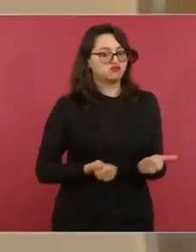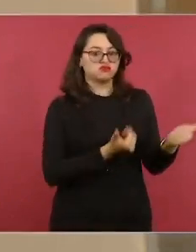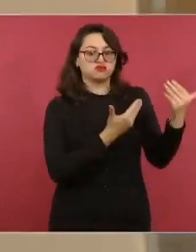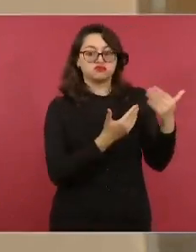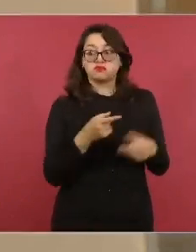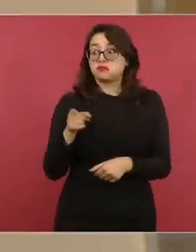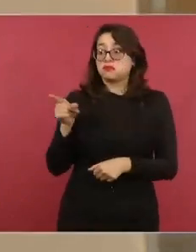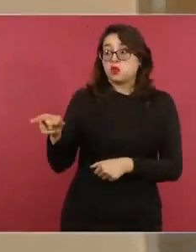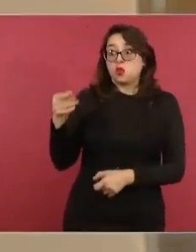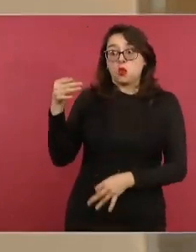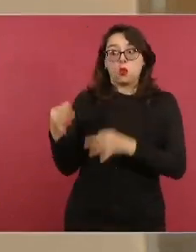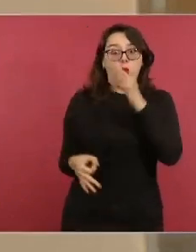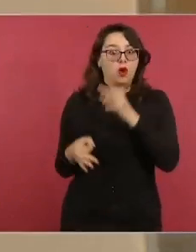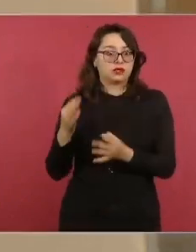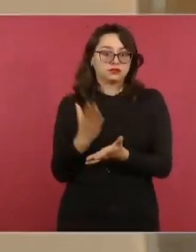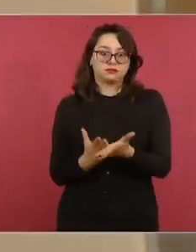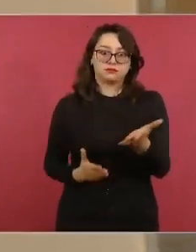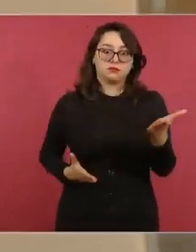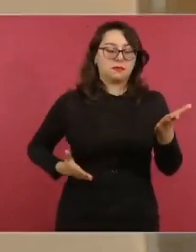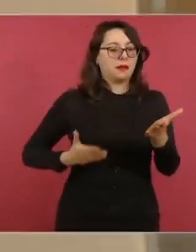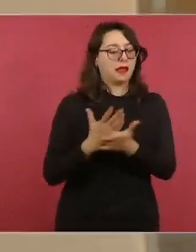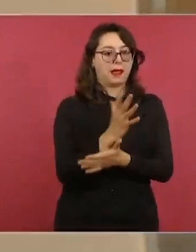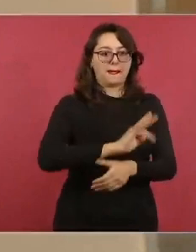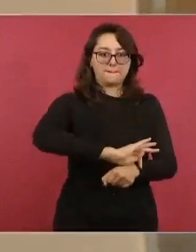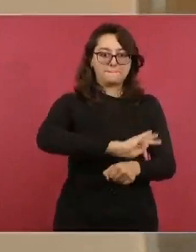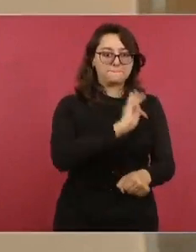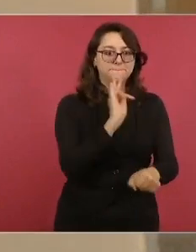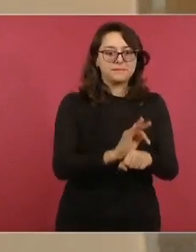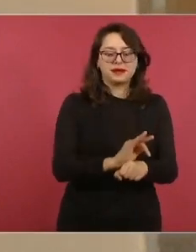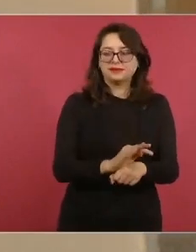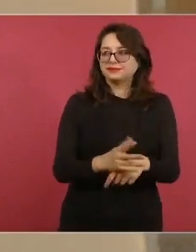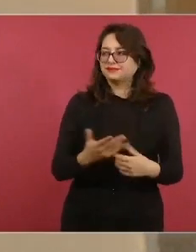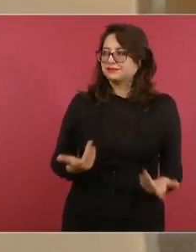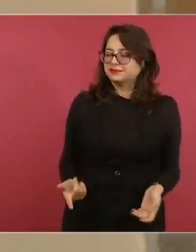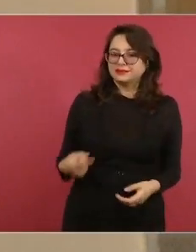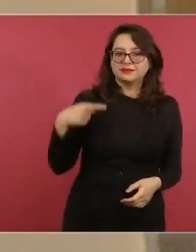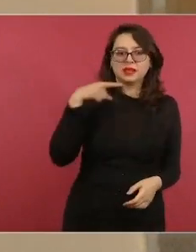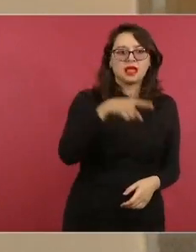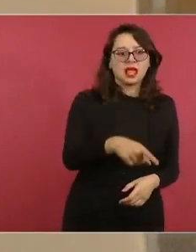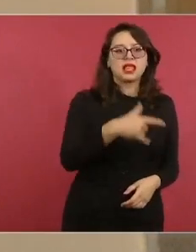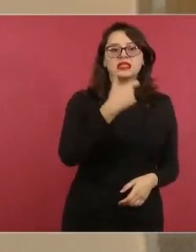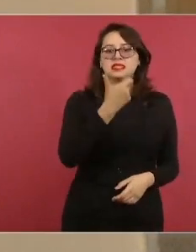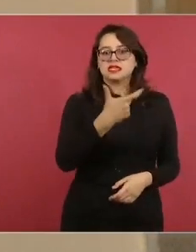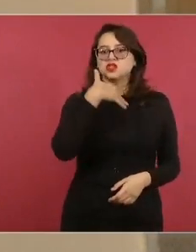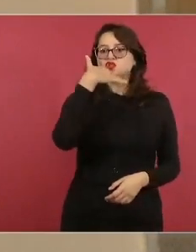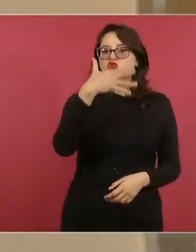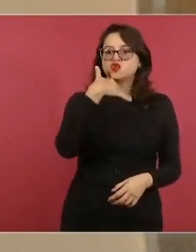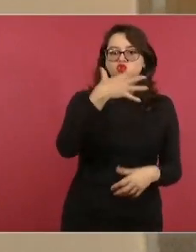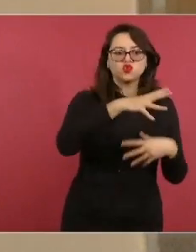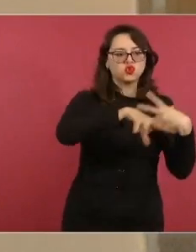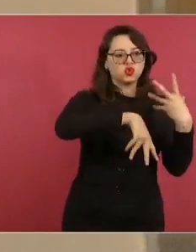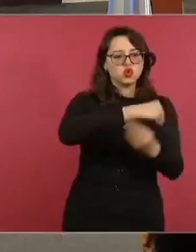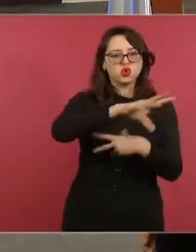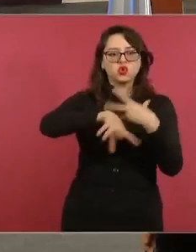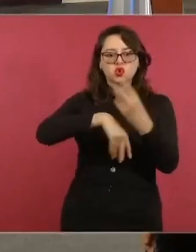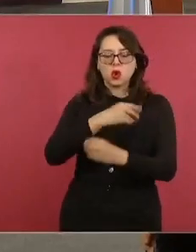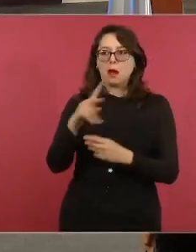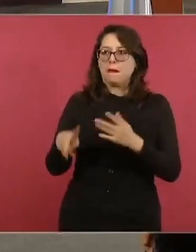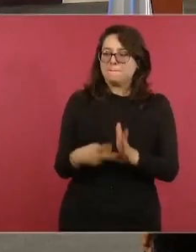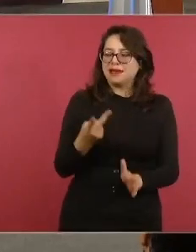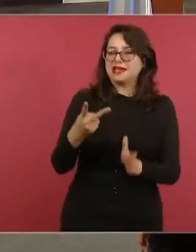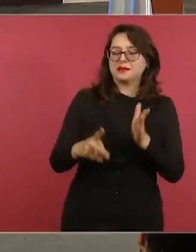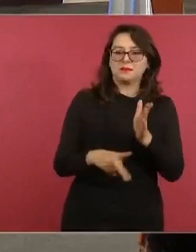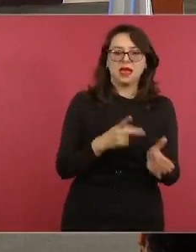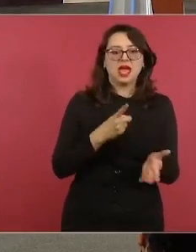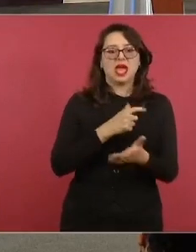y seis cargos entre ellos lavado de dinero actividad criminal continua importación y posesión con intención